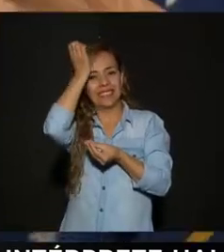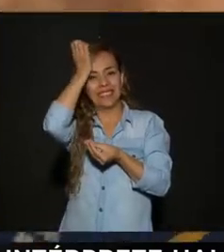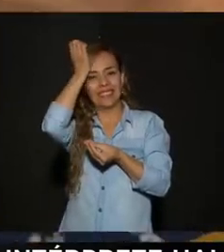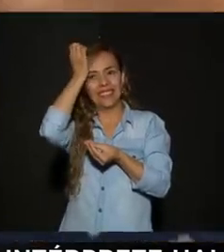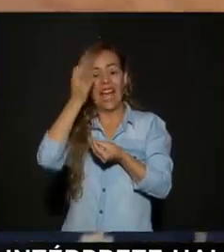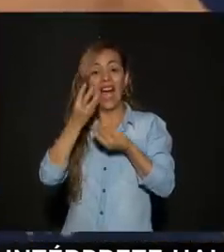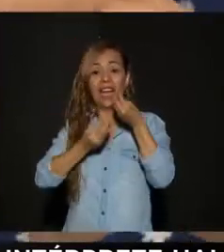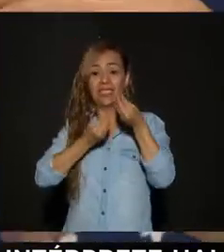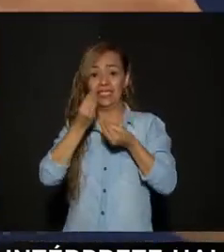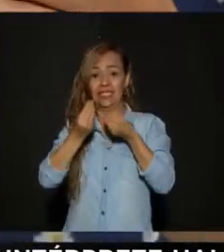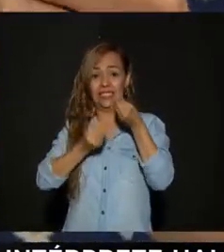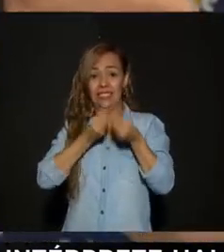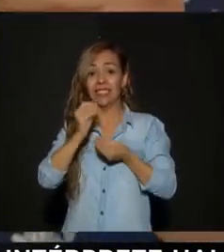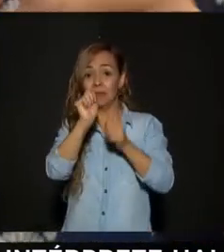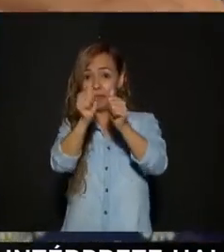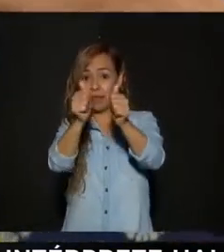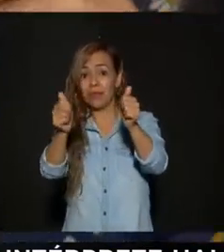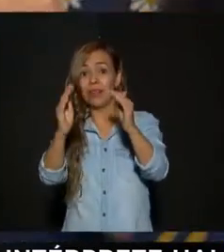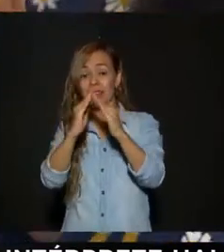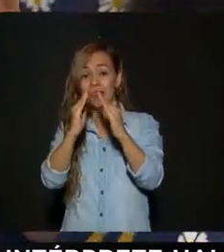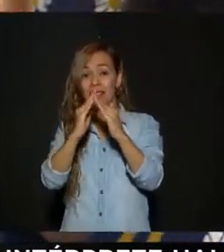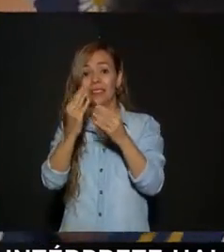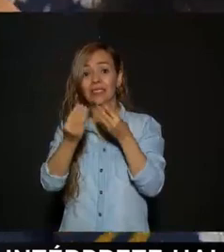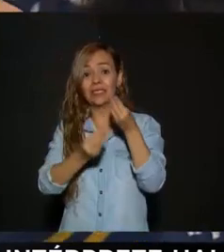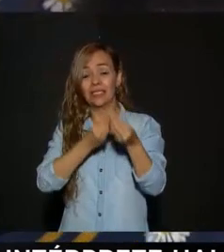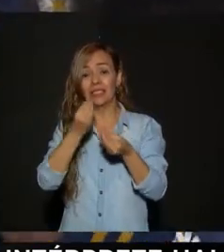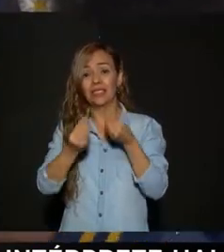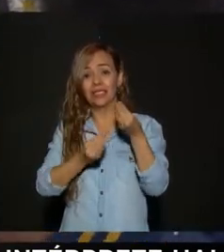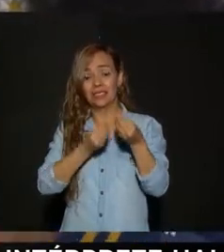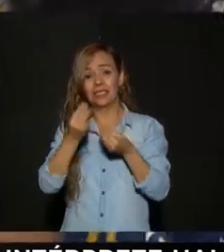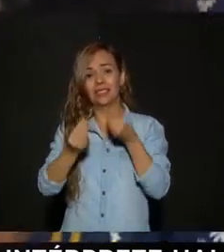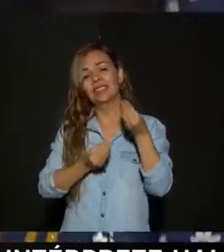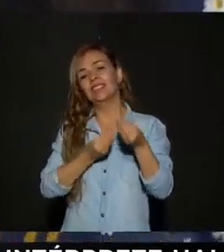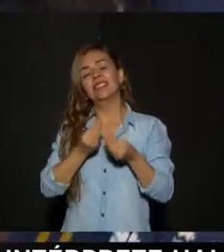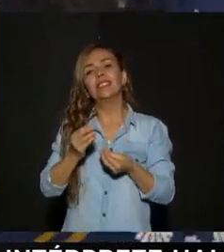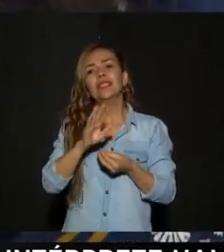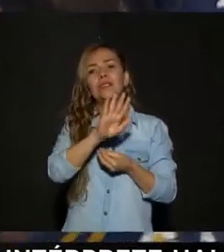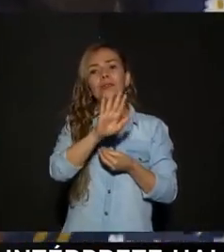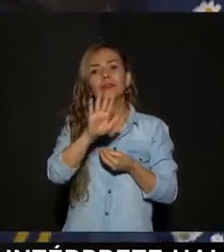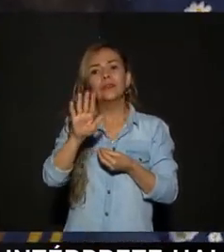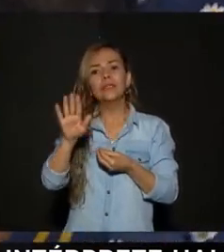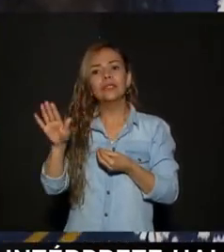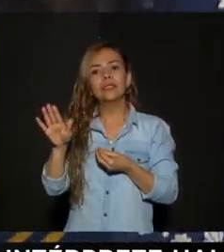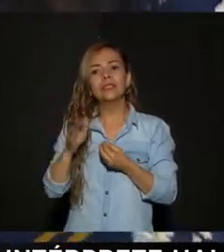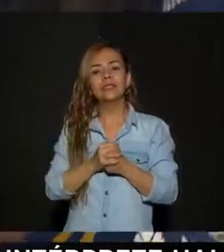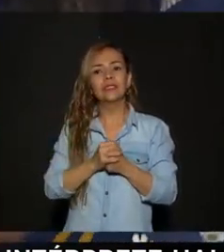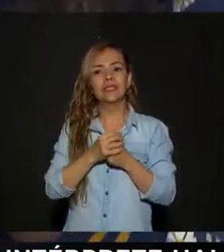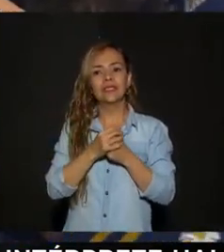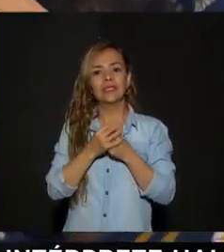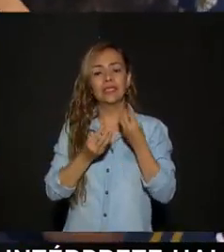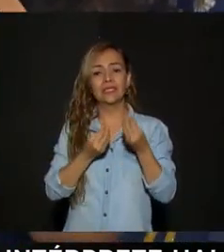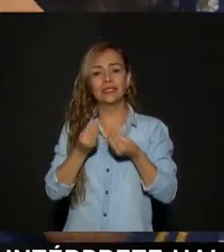Vamos a hacer nuestro asteroide en casa también, vea, con plastilina. Sí, la idea es que todos se imaginen. Lo estamos haciendo con plastilina porque